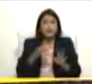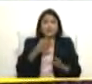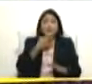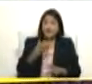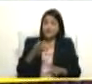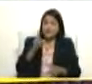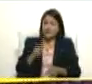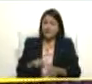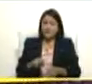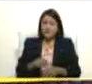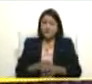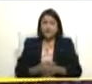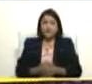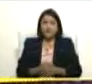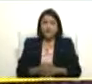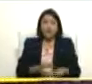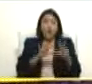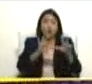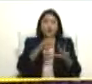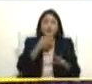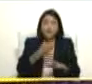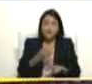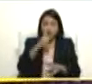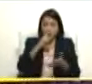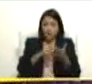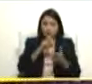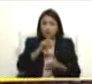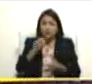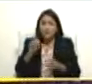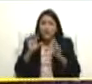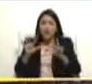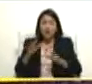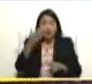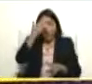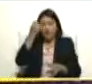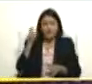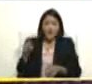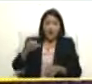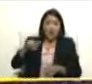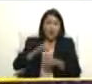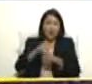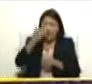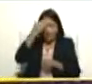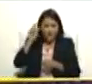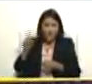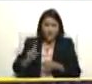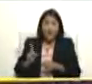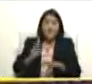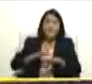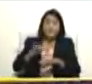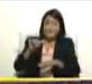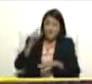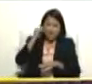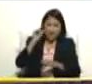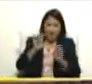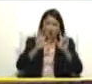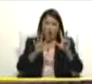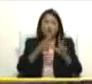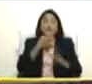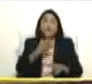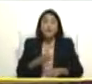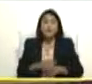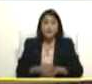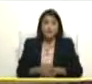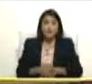también, 8 de diciembre de 2008, no lo olvida Jorge Rodríguez, porque ese mismo día, Jorge